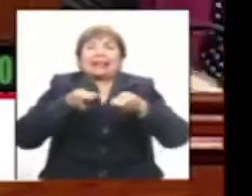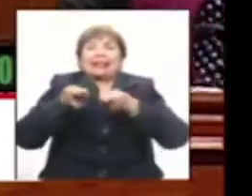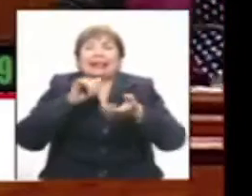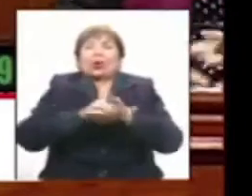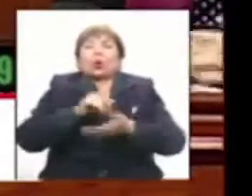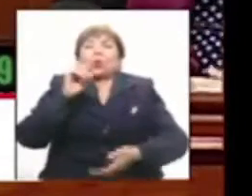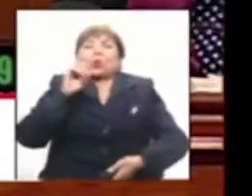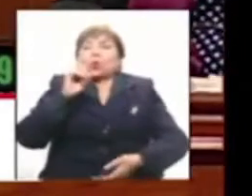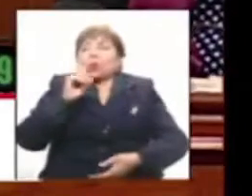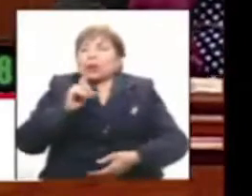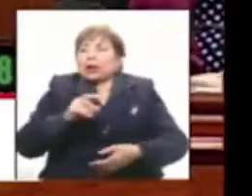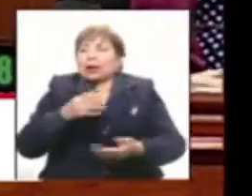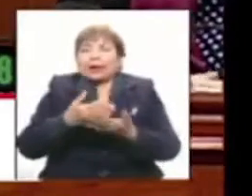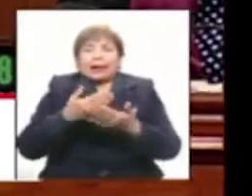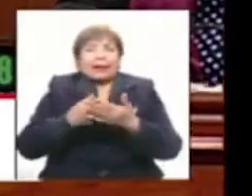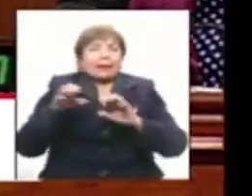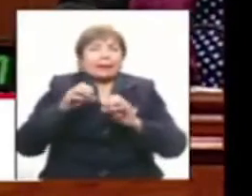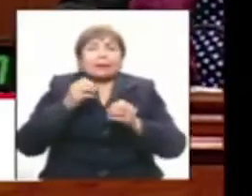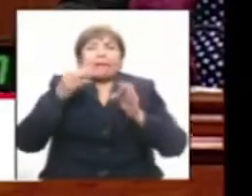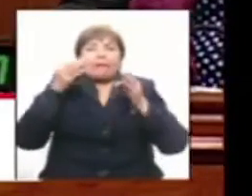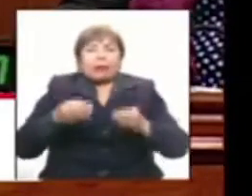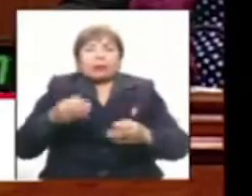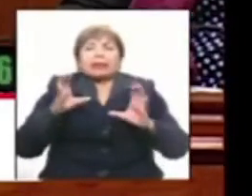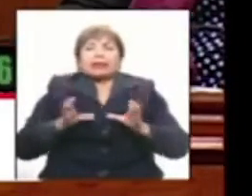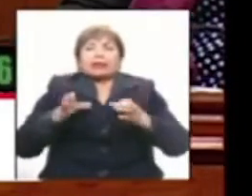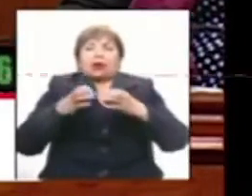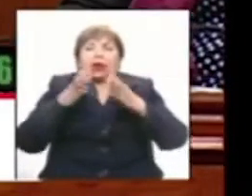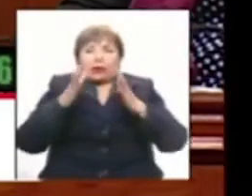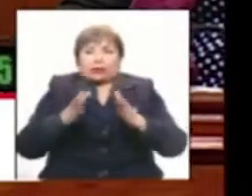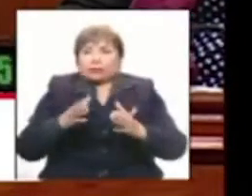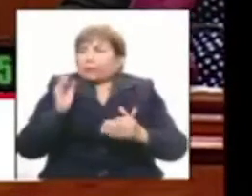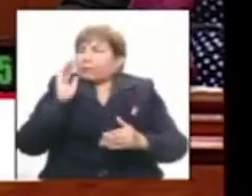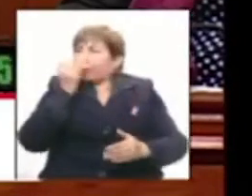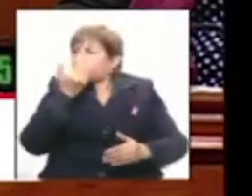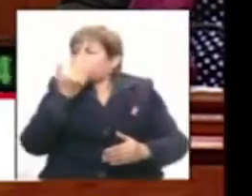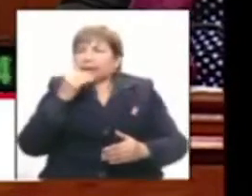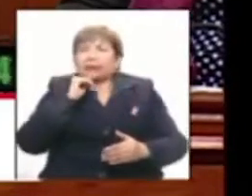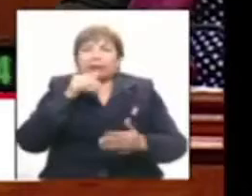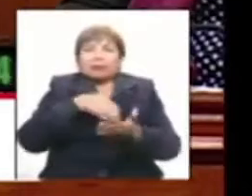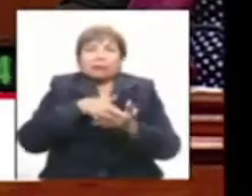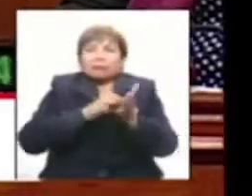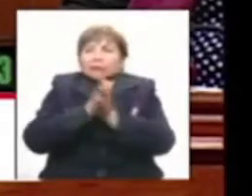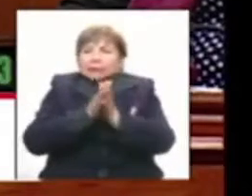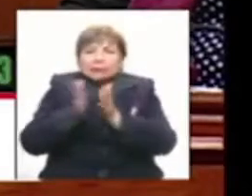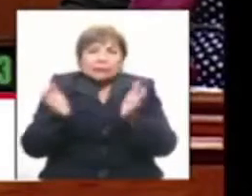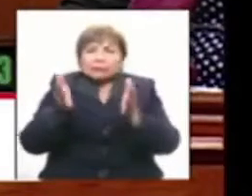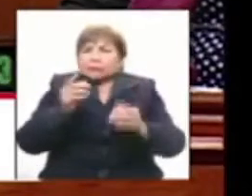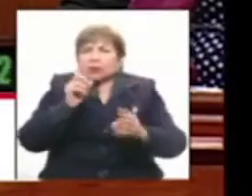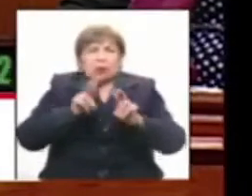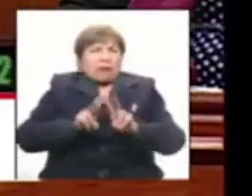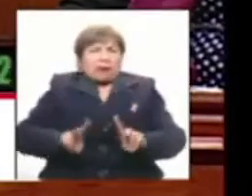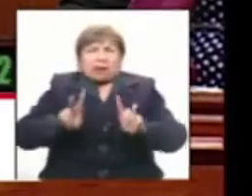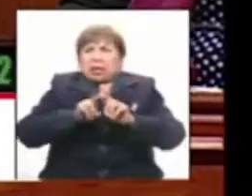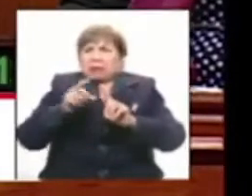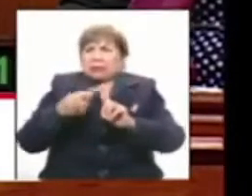sobre una de las atribuciones fundamentales del Congreso. Nos parece que adolece de motivación, que no ha valorado